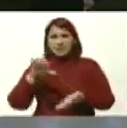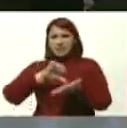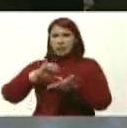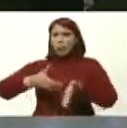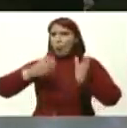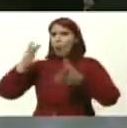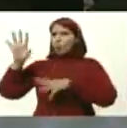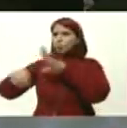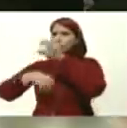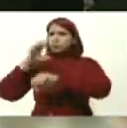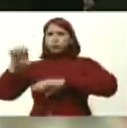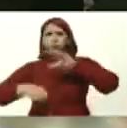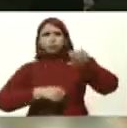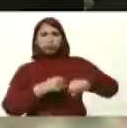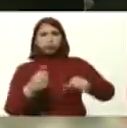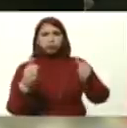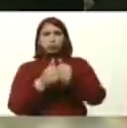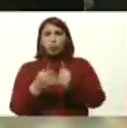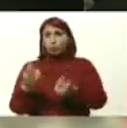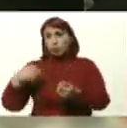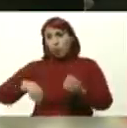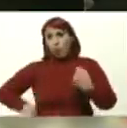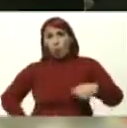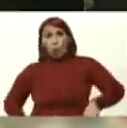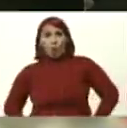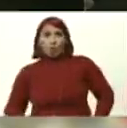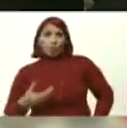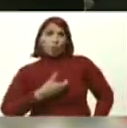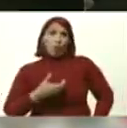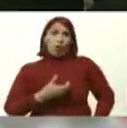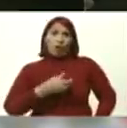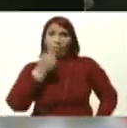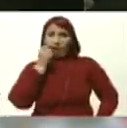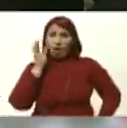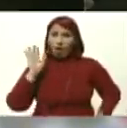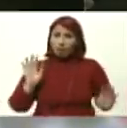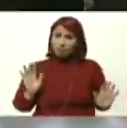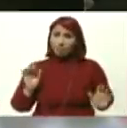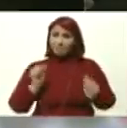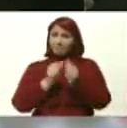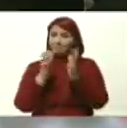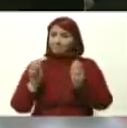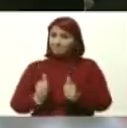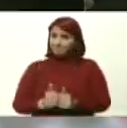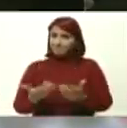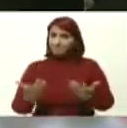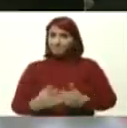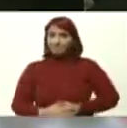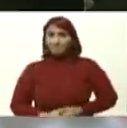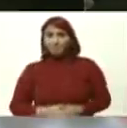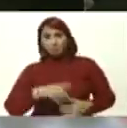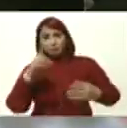comerciales que compró allá con su sueldo de alcalde, que en Anzoátegui. Y